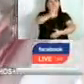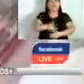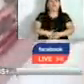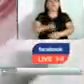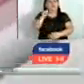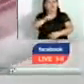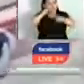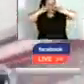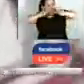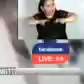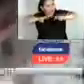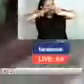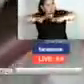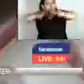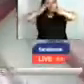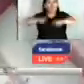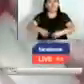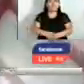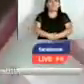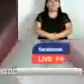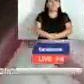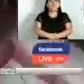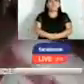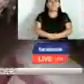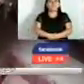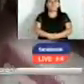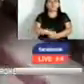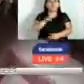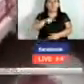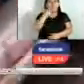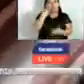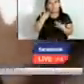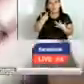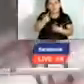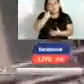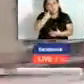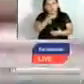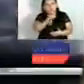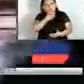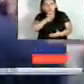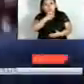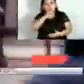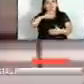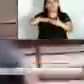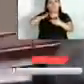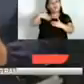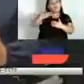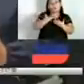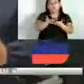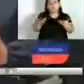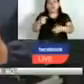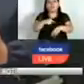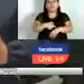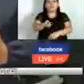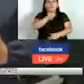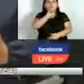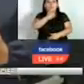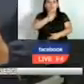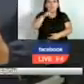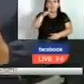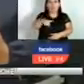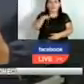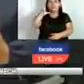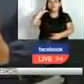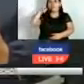las investigaciones se están dando en este lugar. Estaremos brindando mayores detalles en cualquier momento, informó desde La